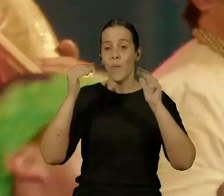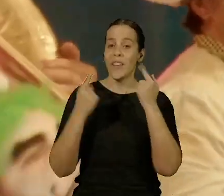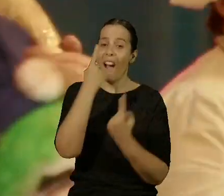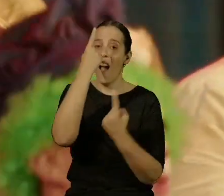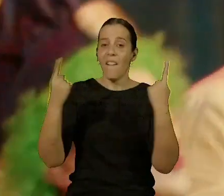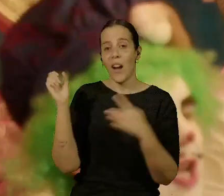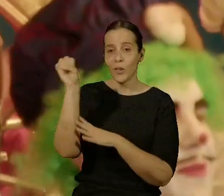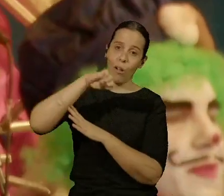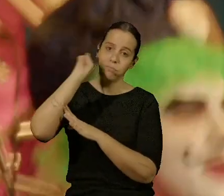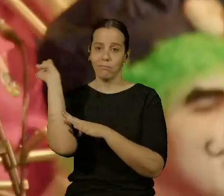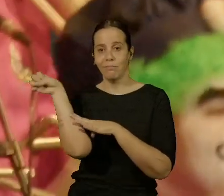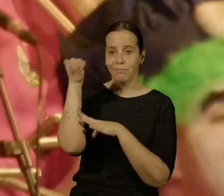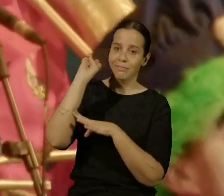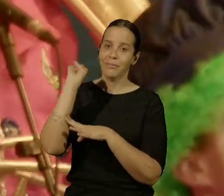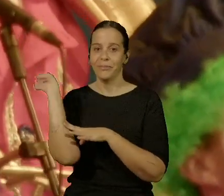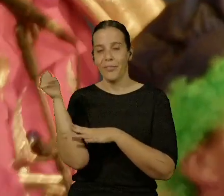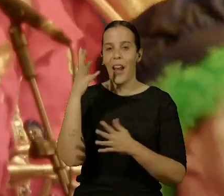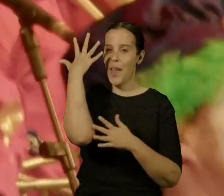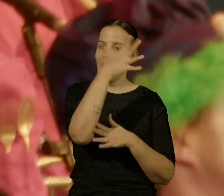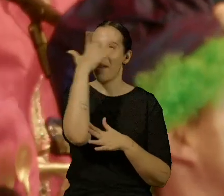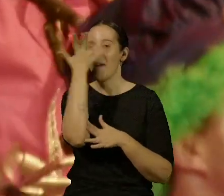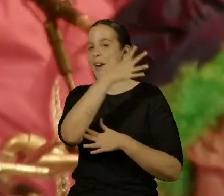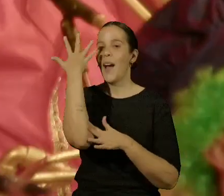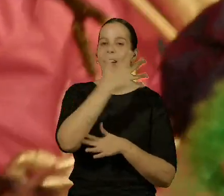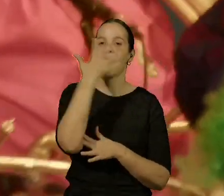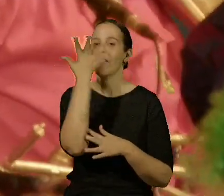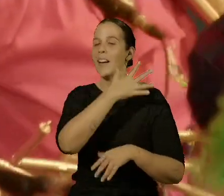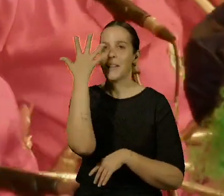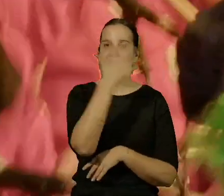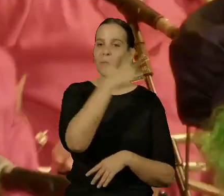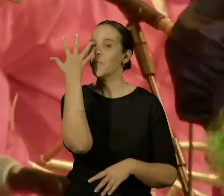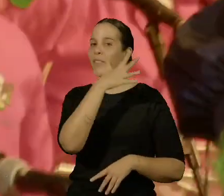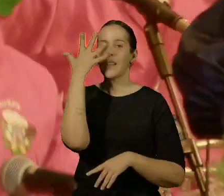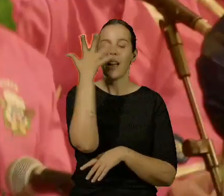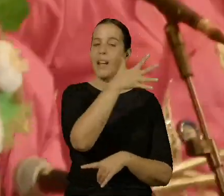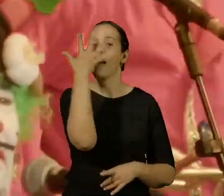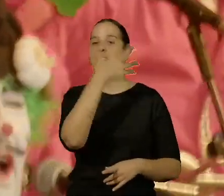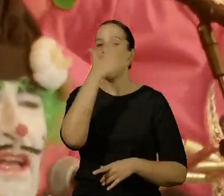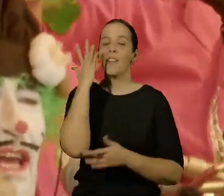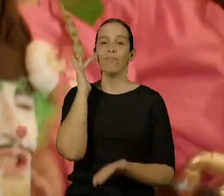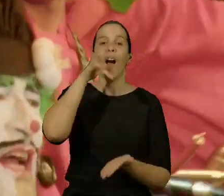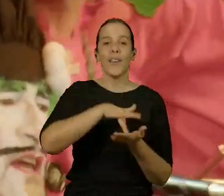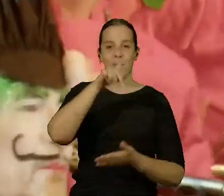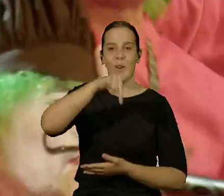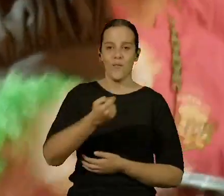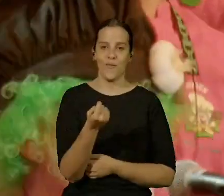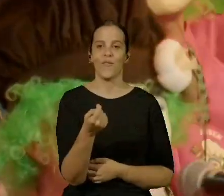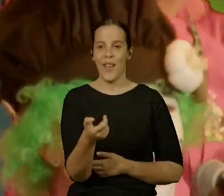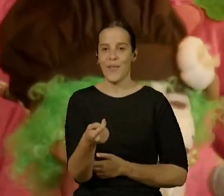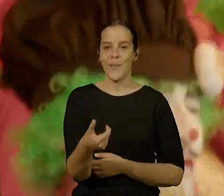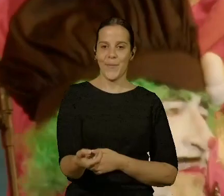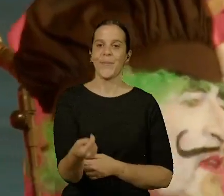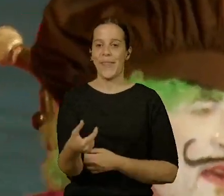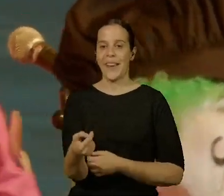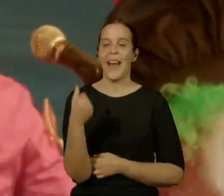el cabezote. Carnavales, carnavales, carnavales, aquí en Puerto